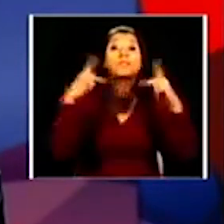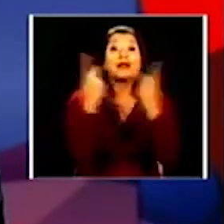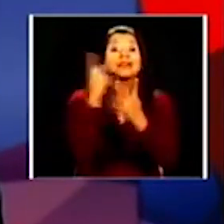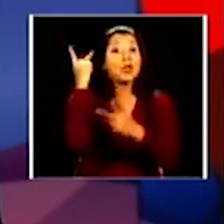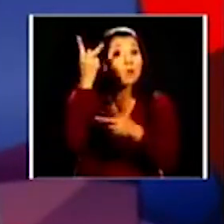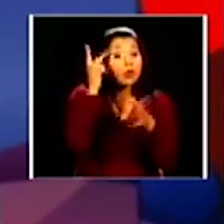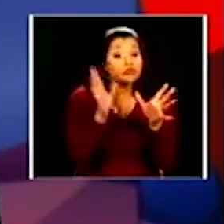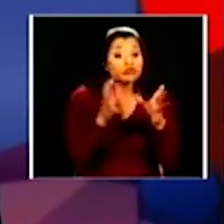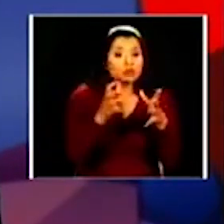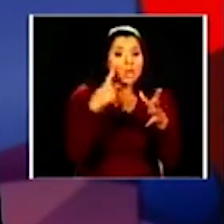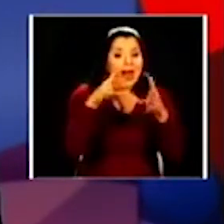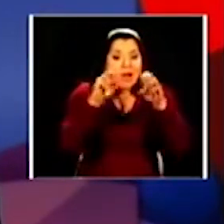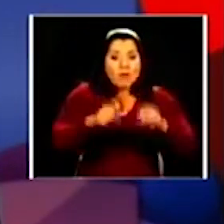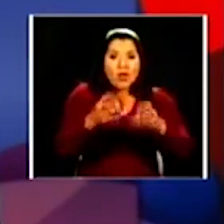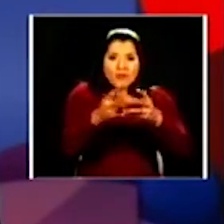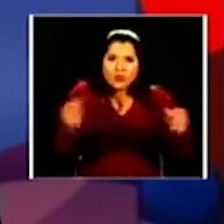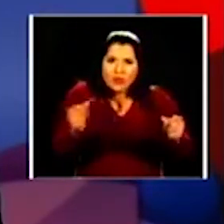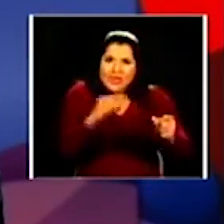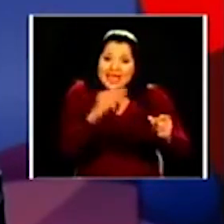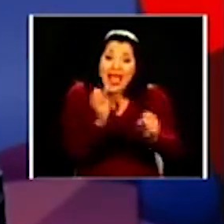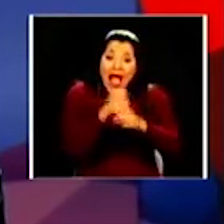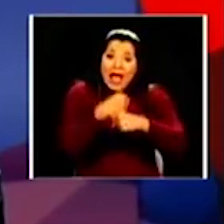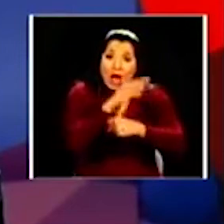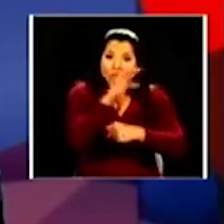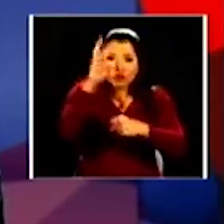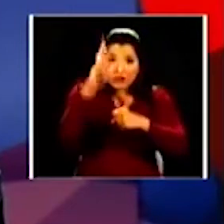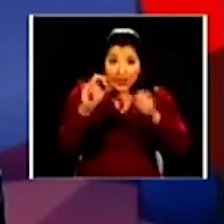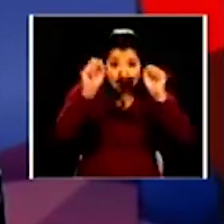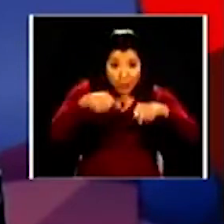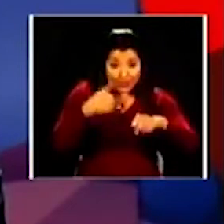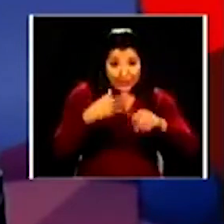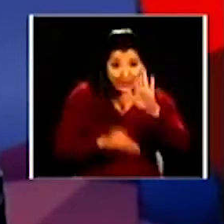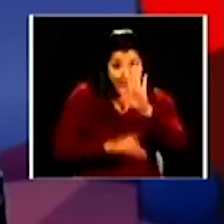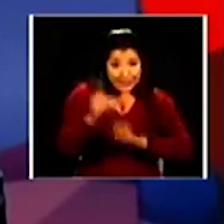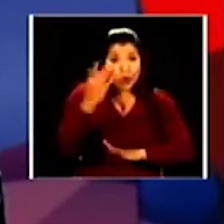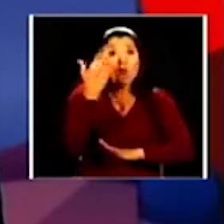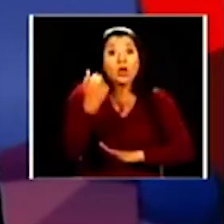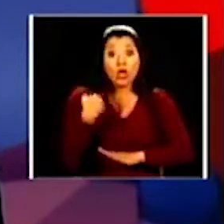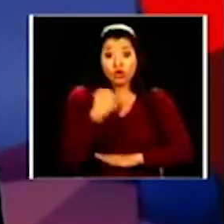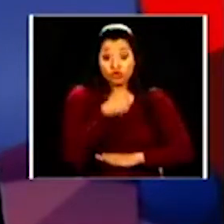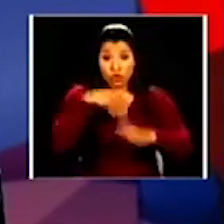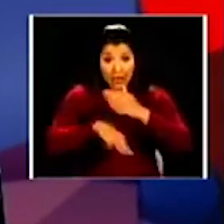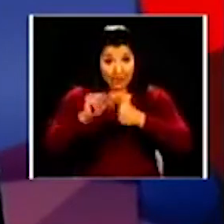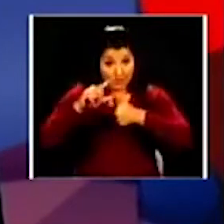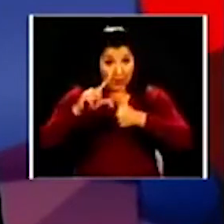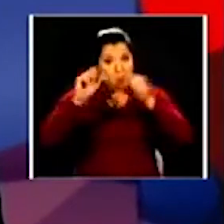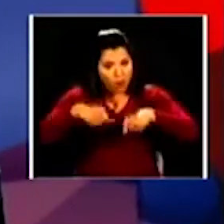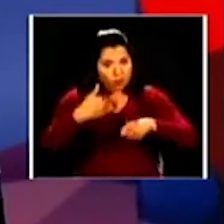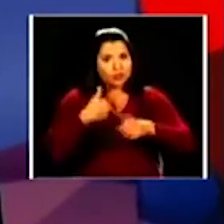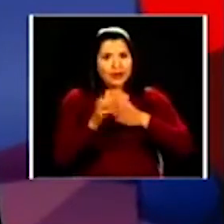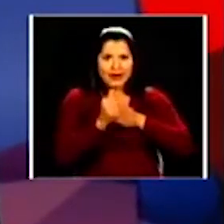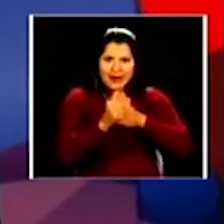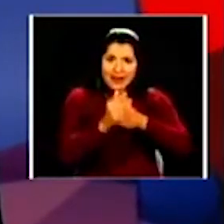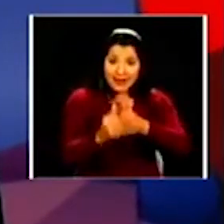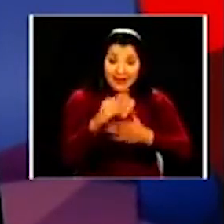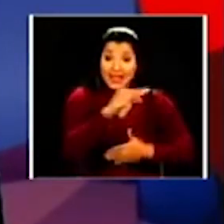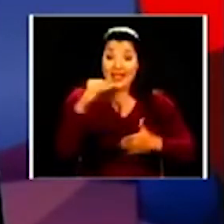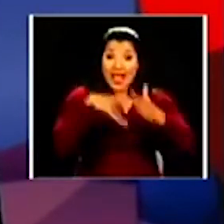haga despegar a Costa Rica al desarrollo, porque nosotros en América Latina podemos ser líderes y en el gobierno